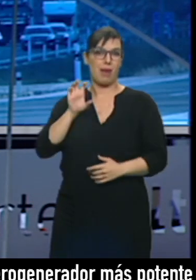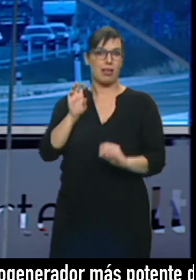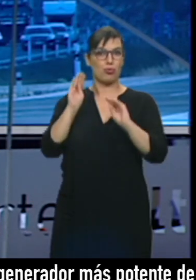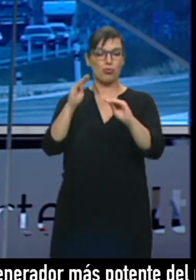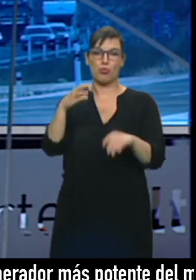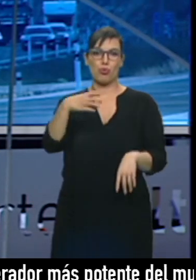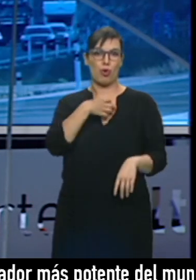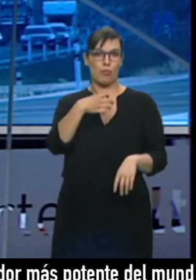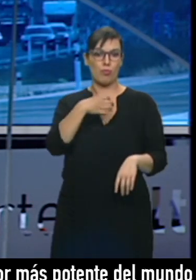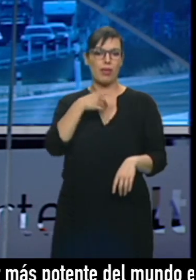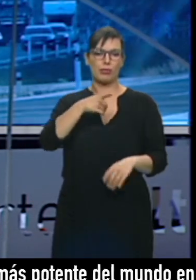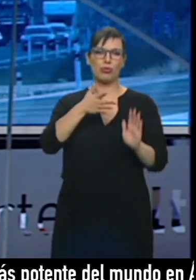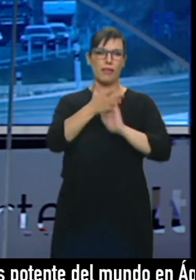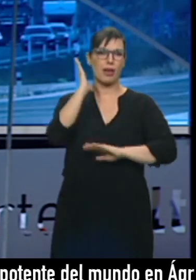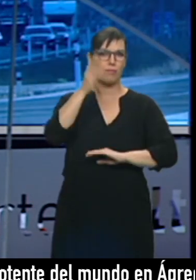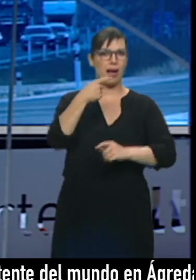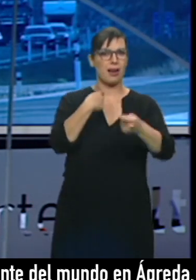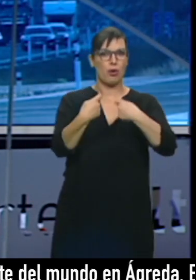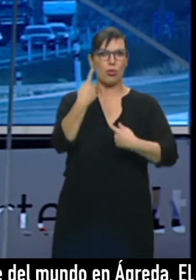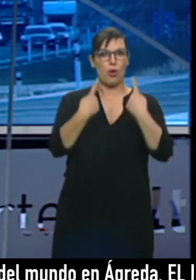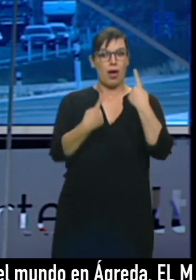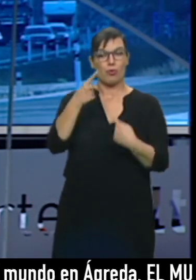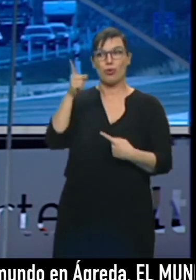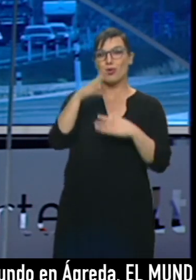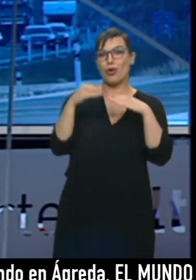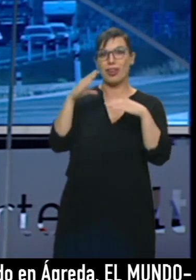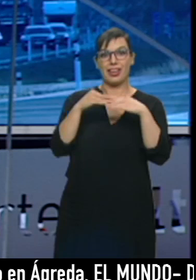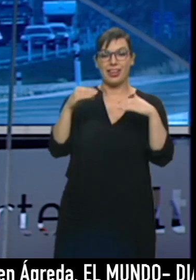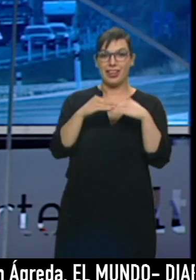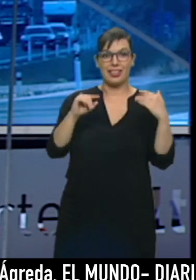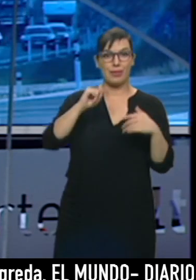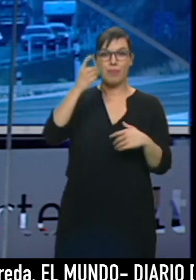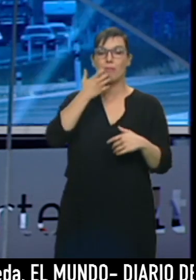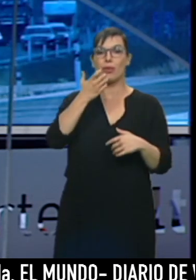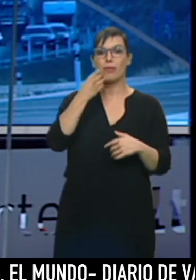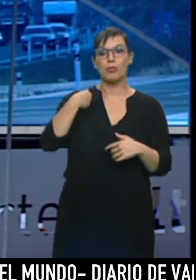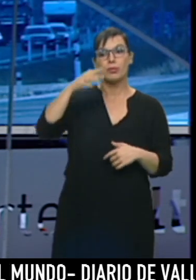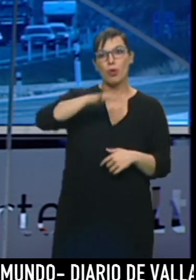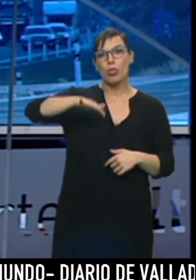para muchos negocios de nuestra comunidad. Eran los principales clientes en el corredor Burgos Miranda.